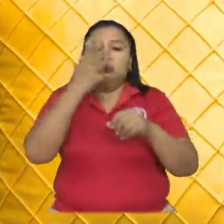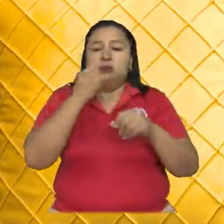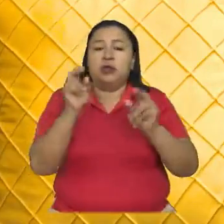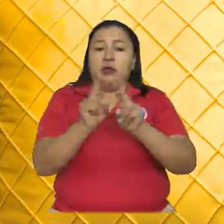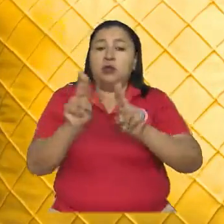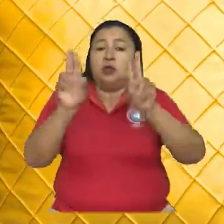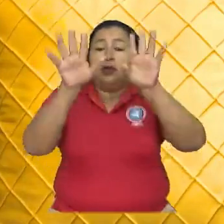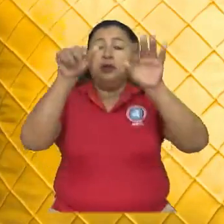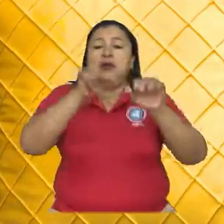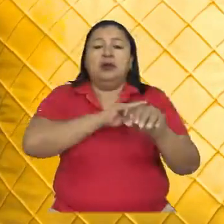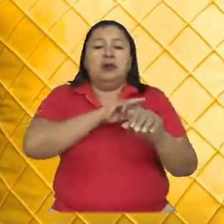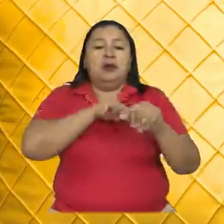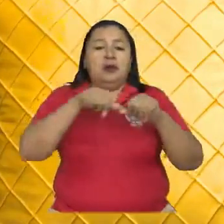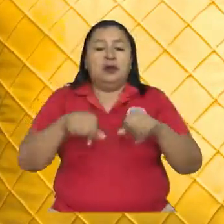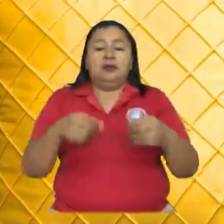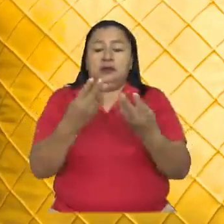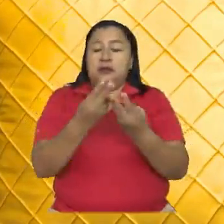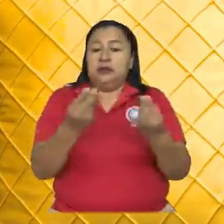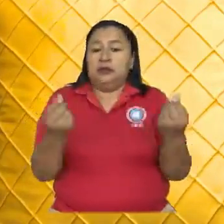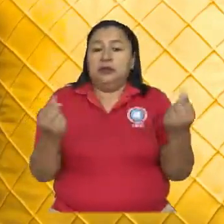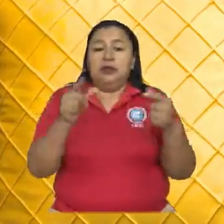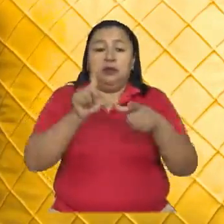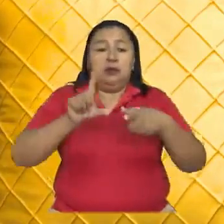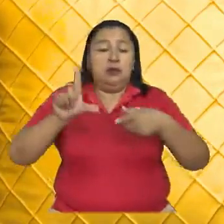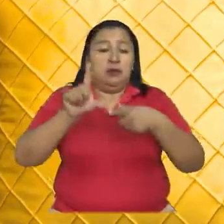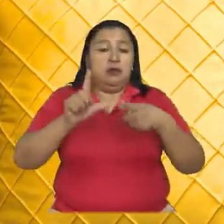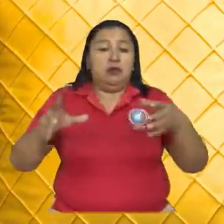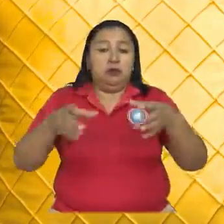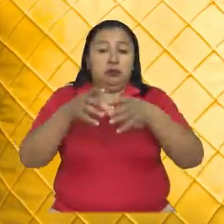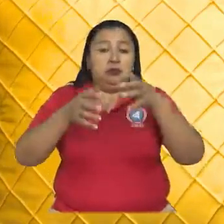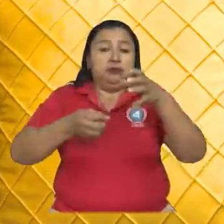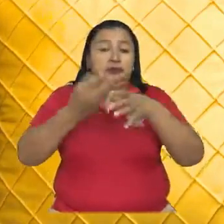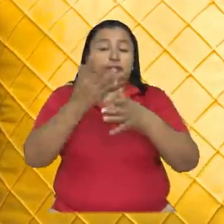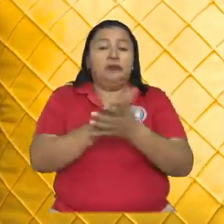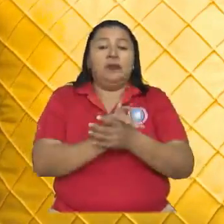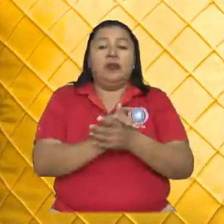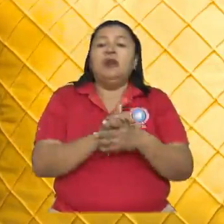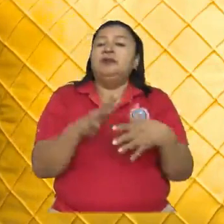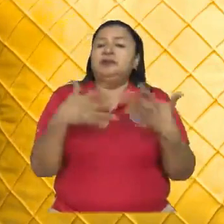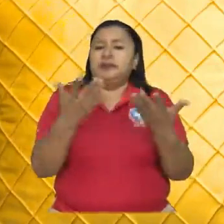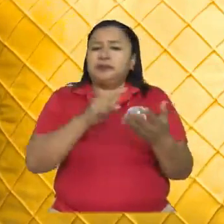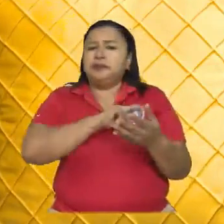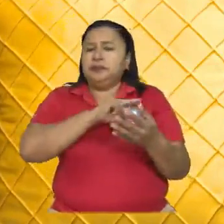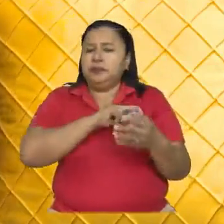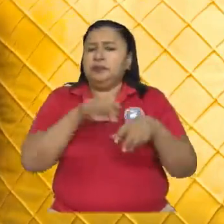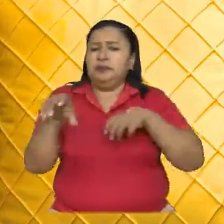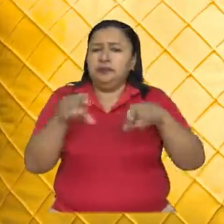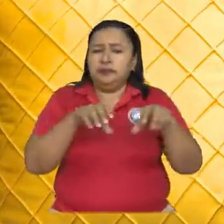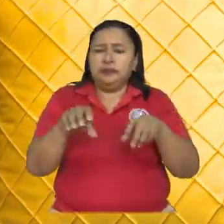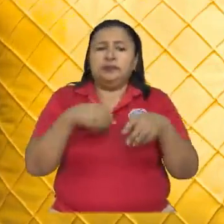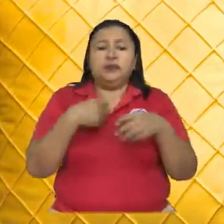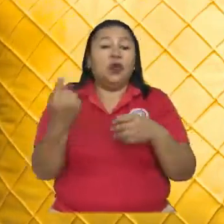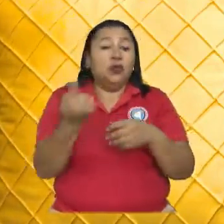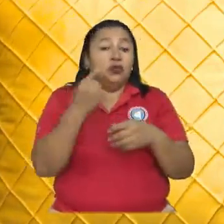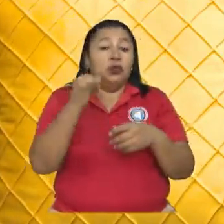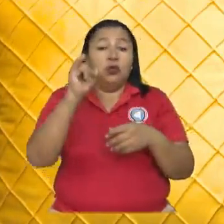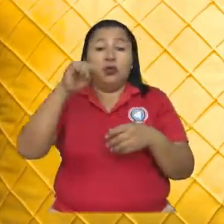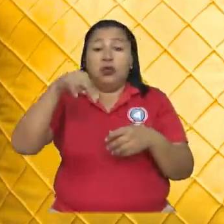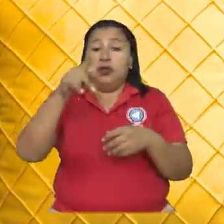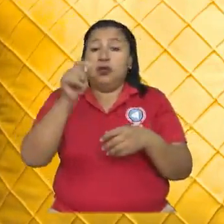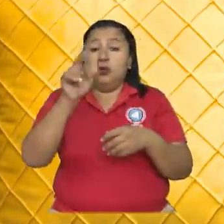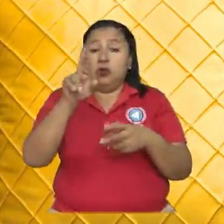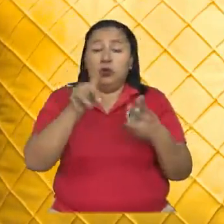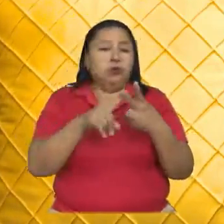volcanes. Los eventos importantes también promovidos no solo por el INTUR, sino las alcaldías municipales, el Ministerio